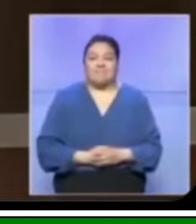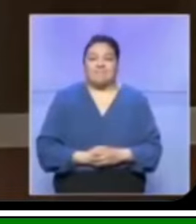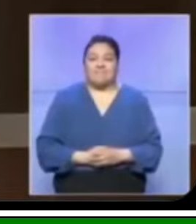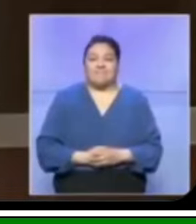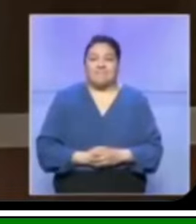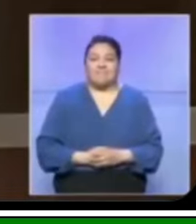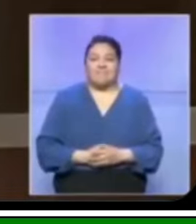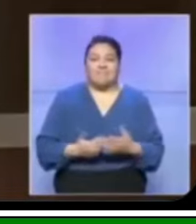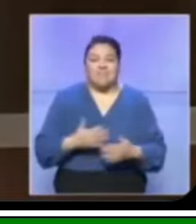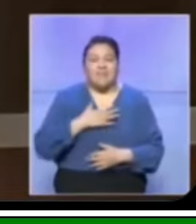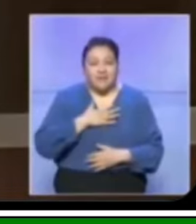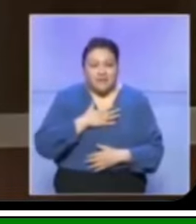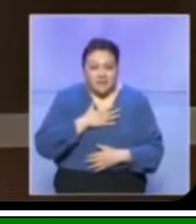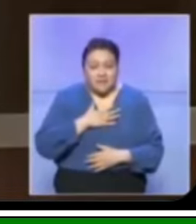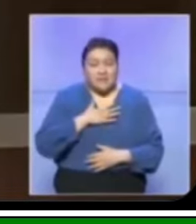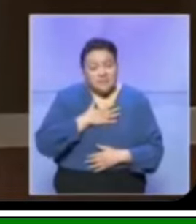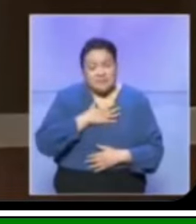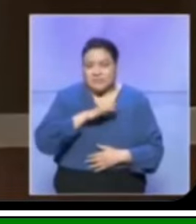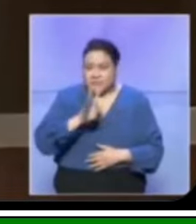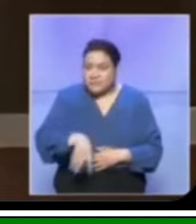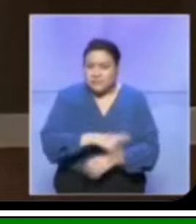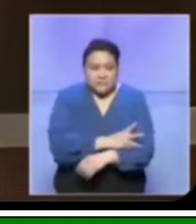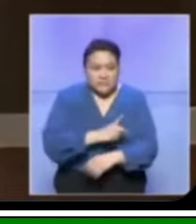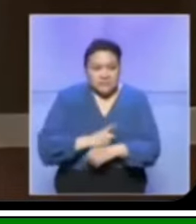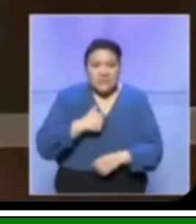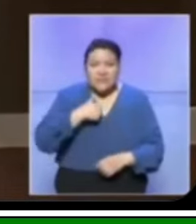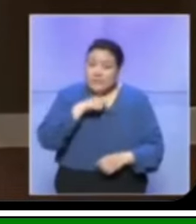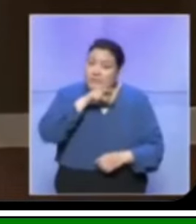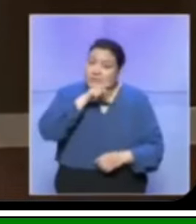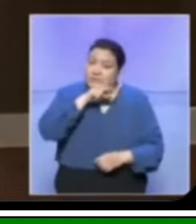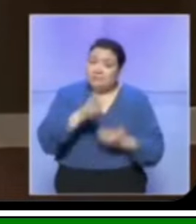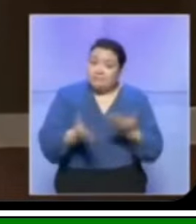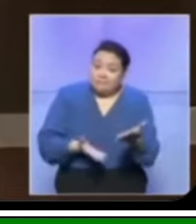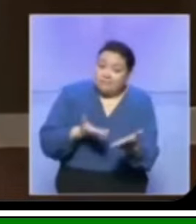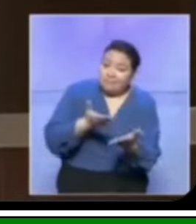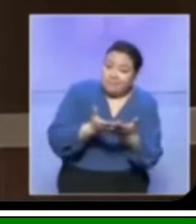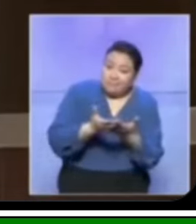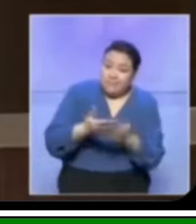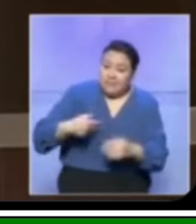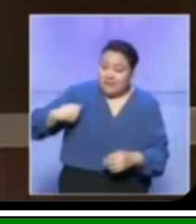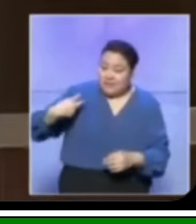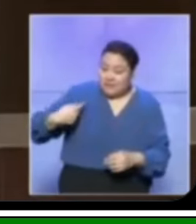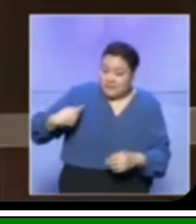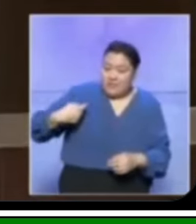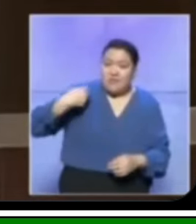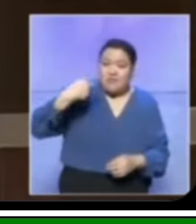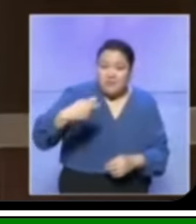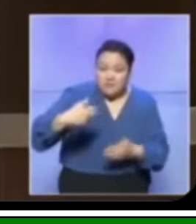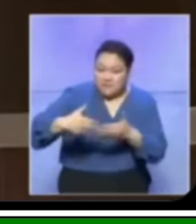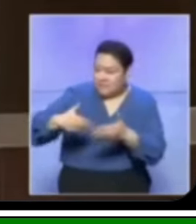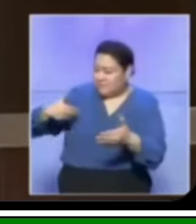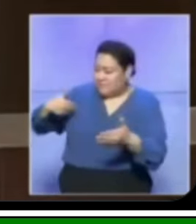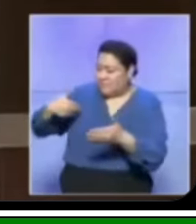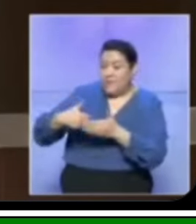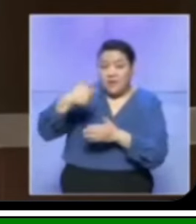De manera muy preocupante, presentaré por segunda ocasión en un lapso menor a los